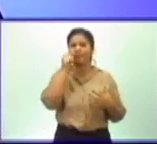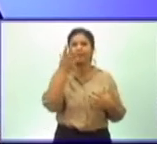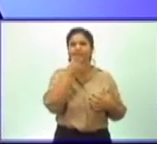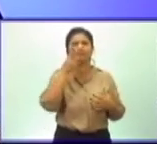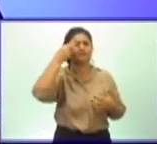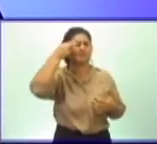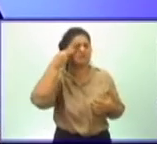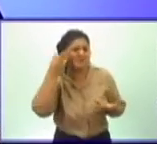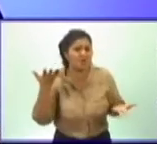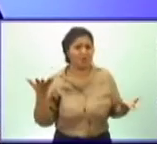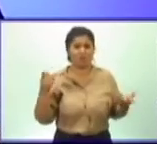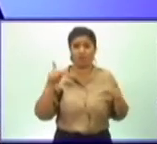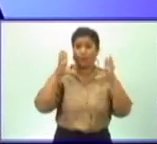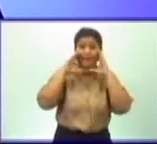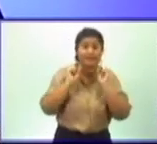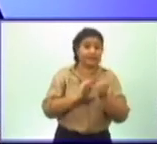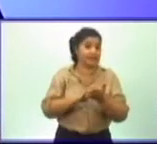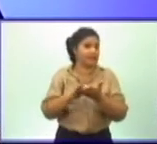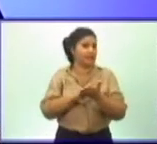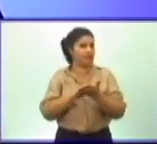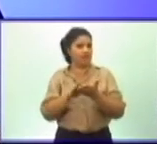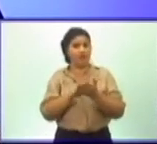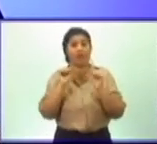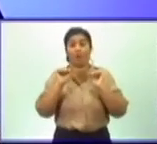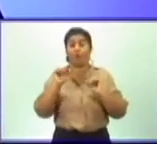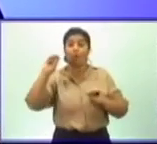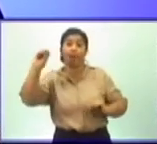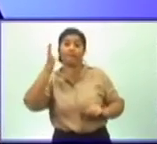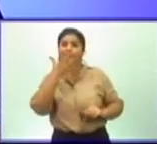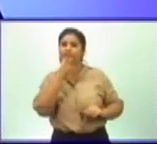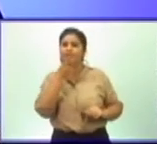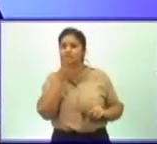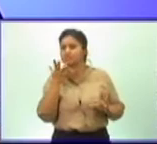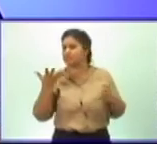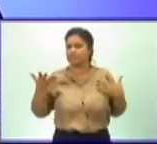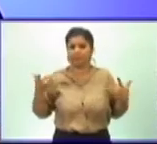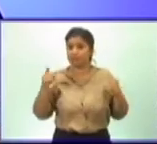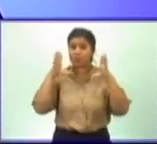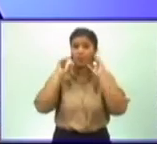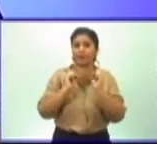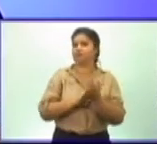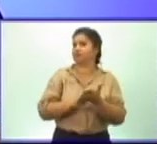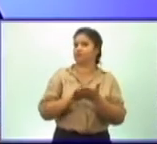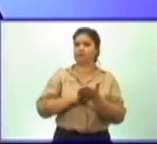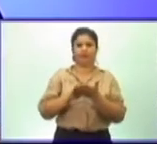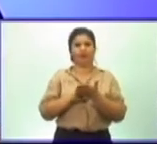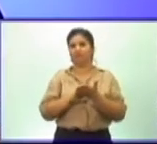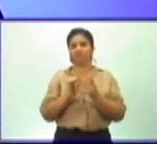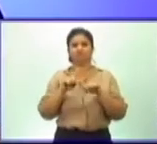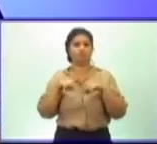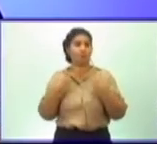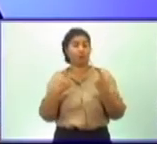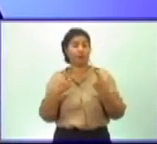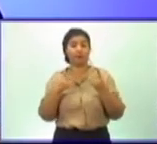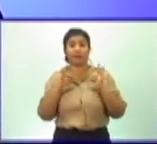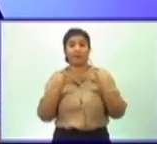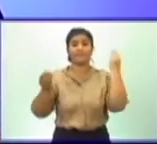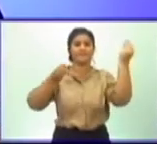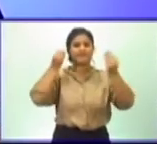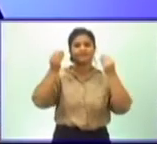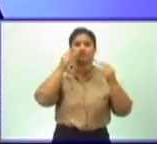importa absolutamente nada, o parece que nada le interesa de cuánto ocurre en su casa. La